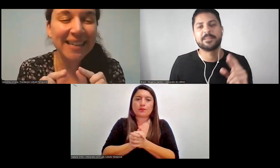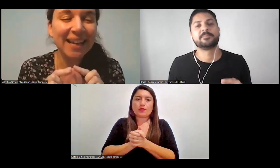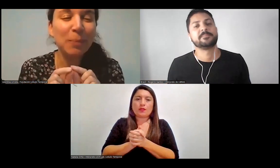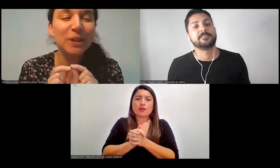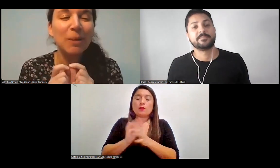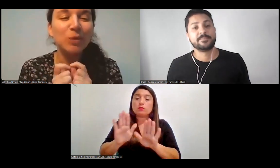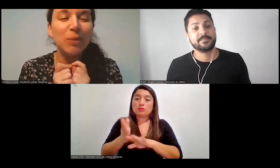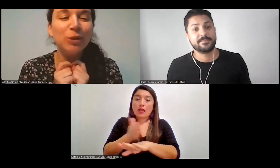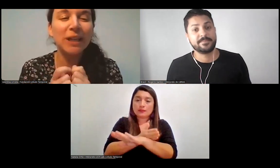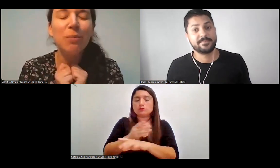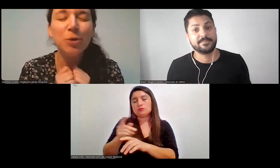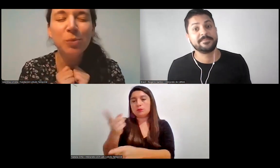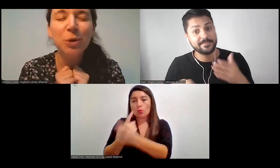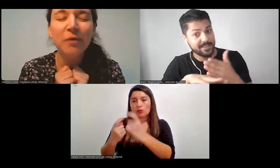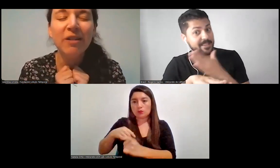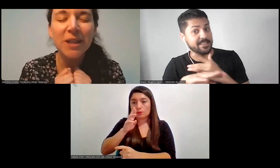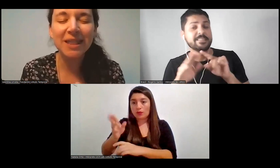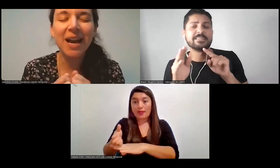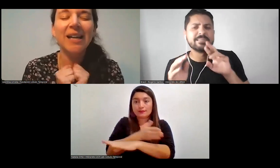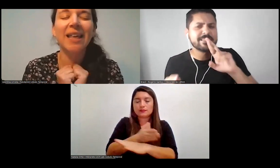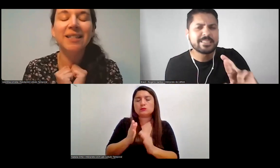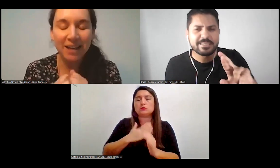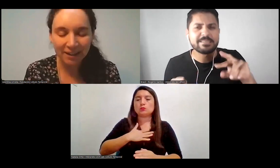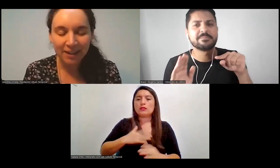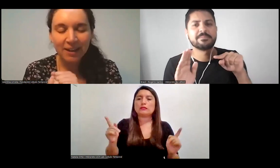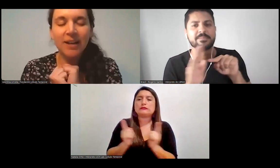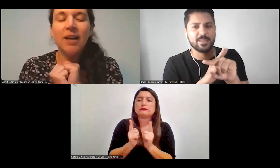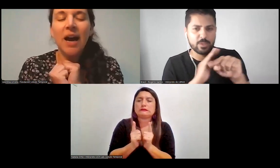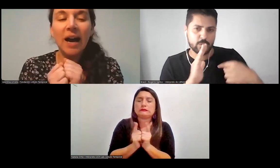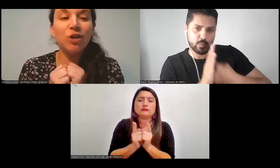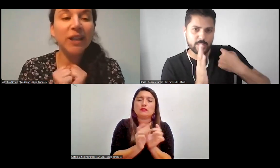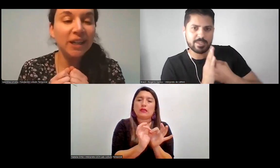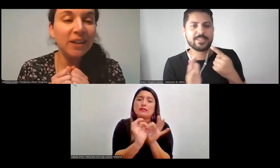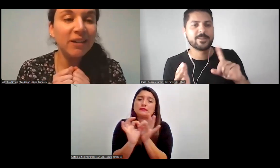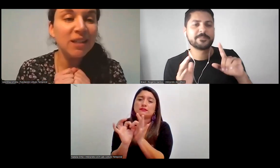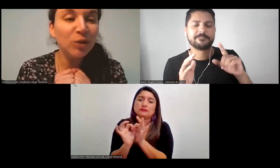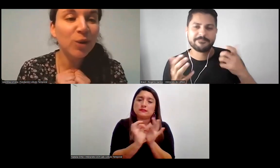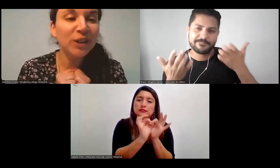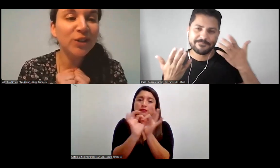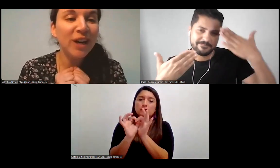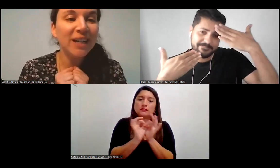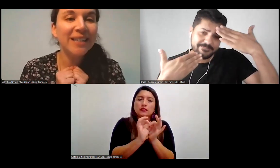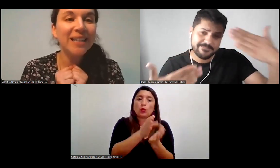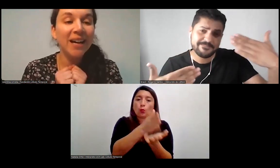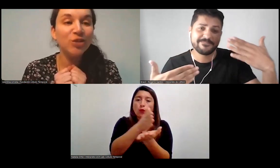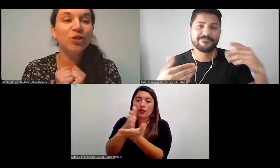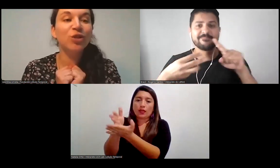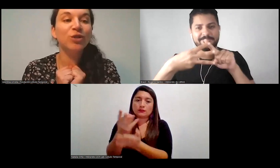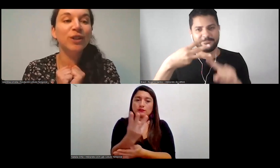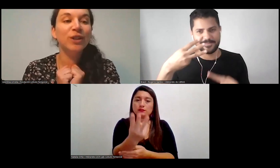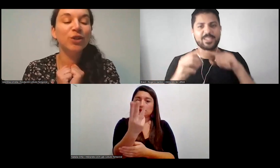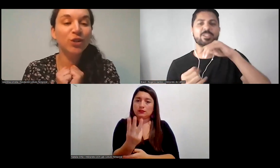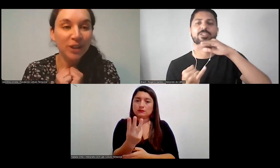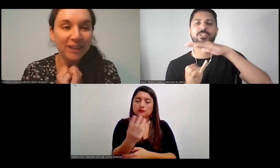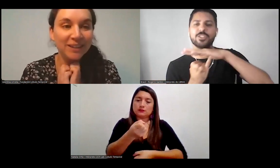Antes sí de responder las preguntas, me gustaría muy, muy brevemente agradecer a los tres establecimientos educacionales que trabajaron